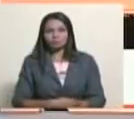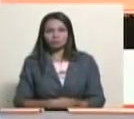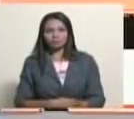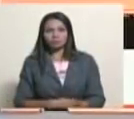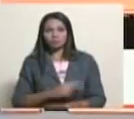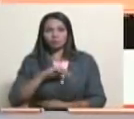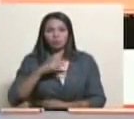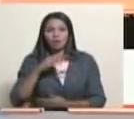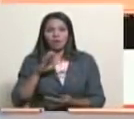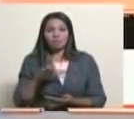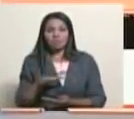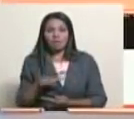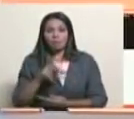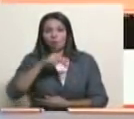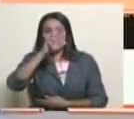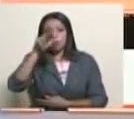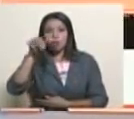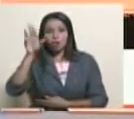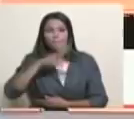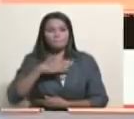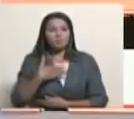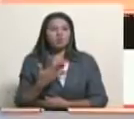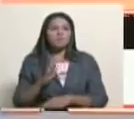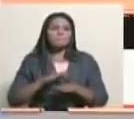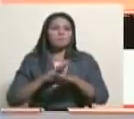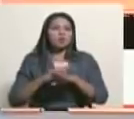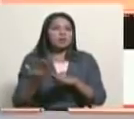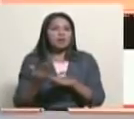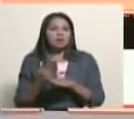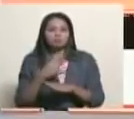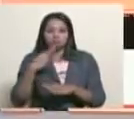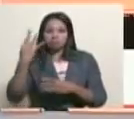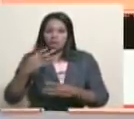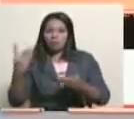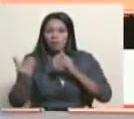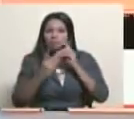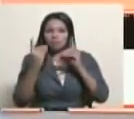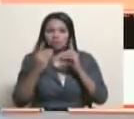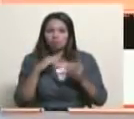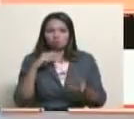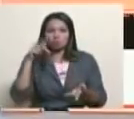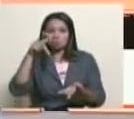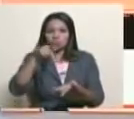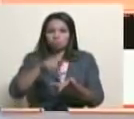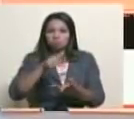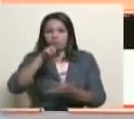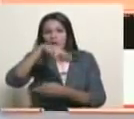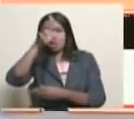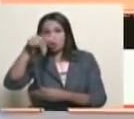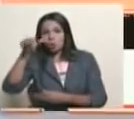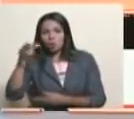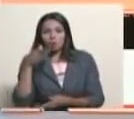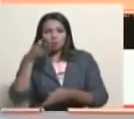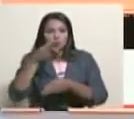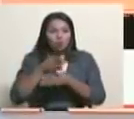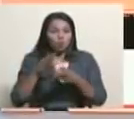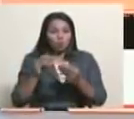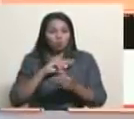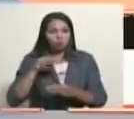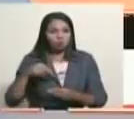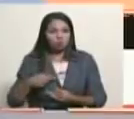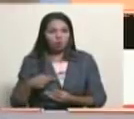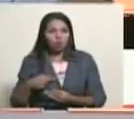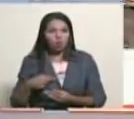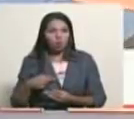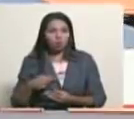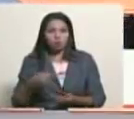Estamos en Noruega porque creemos en el diálogo. Si estamos en Noruega y estamos dispuestos de